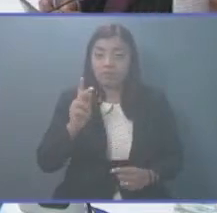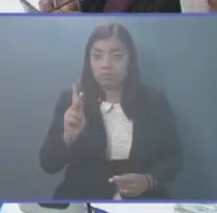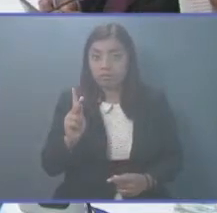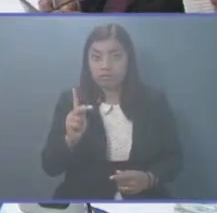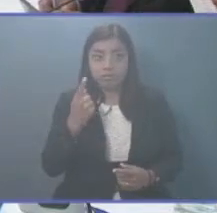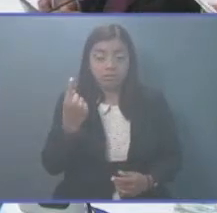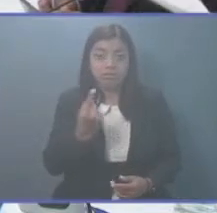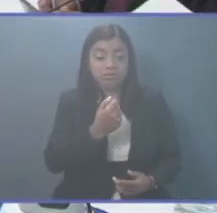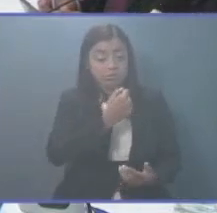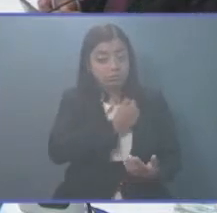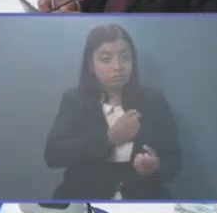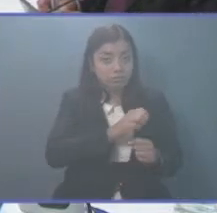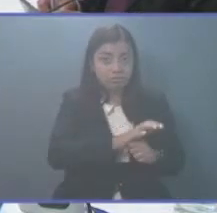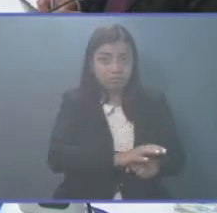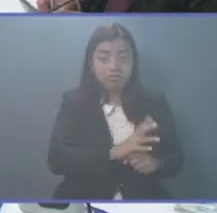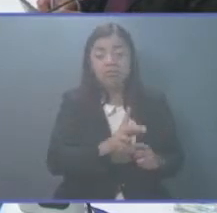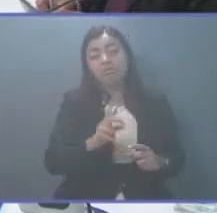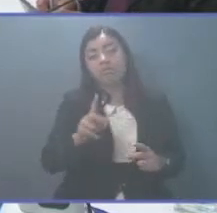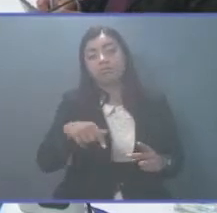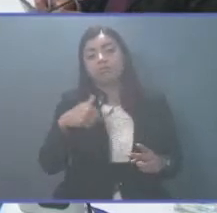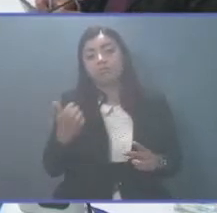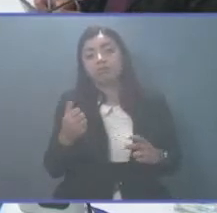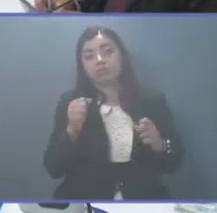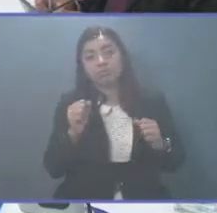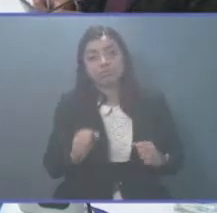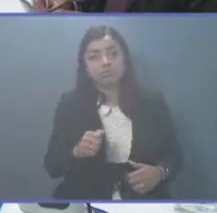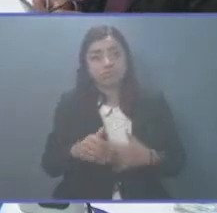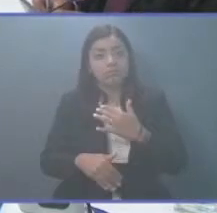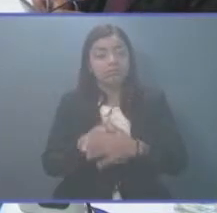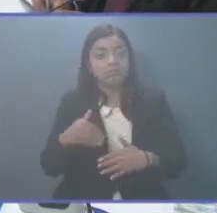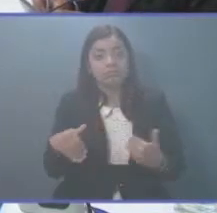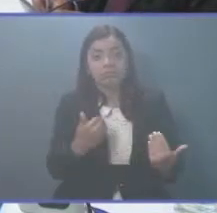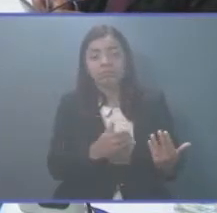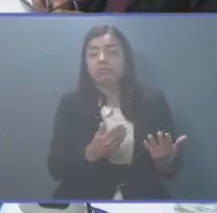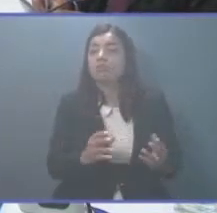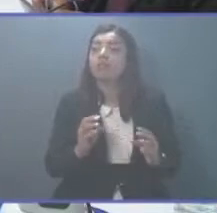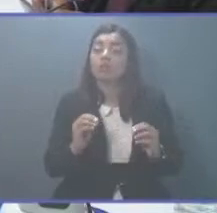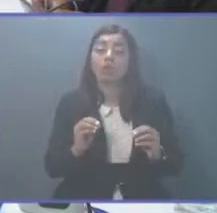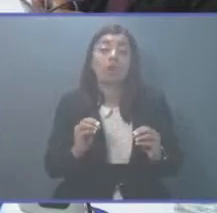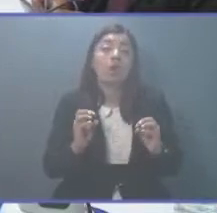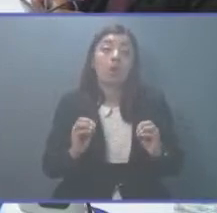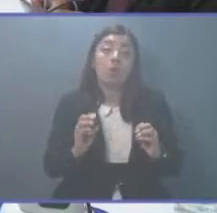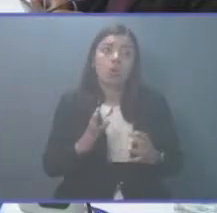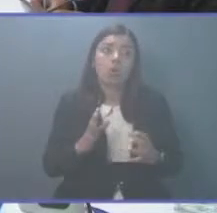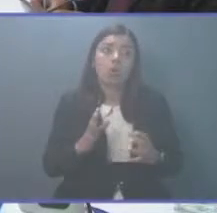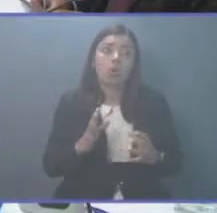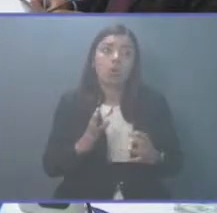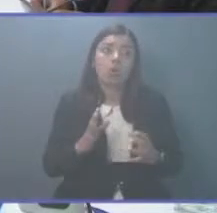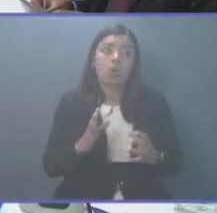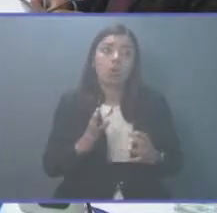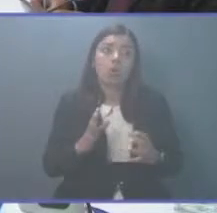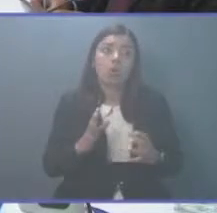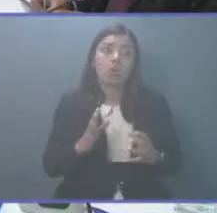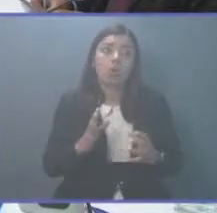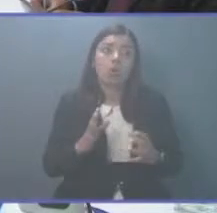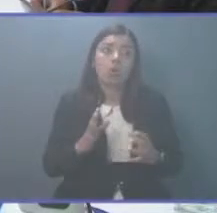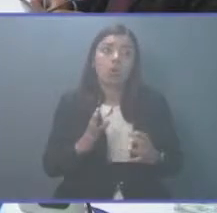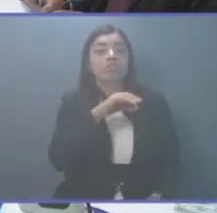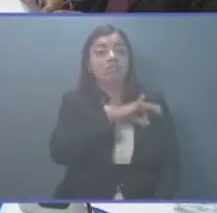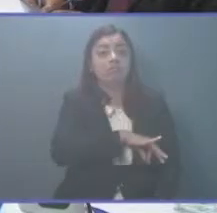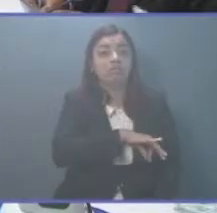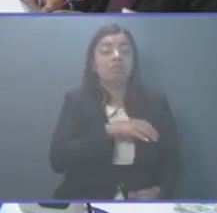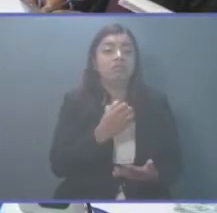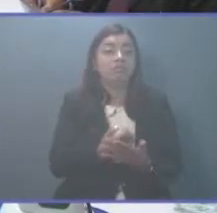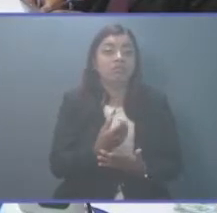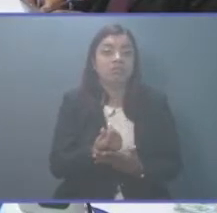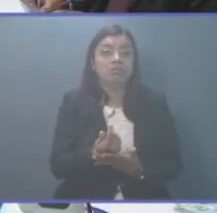a víctimas y testigos, y el otro sería ofrecer retribuciones o cualquier tipo de retribución o beneficio